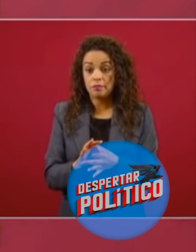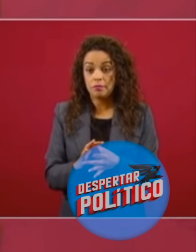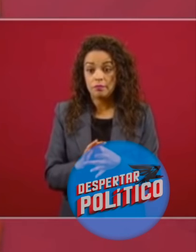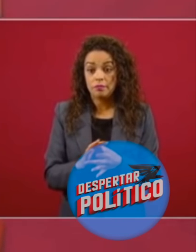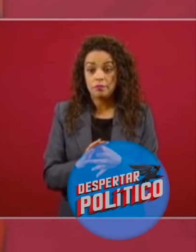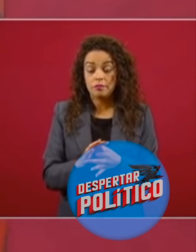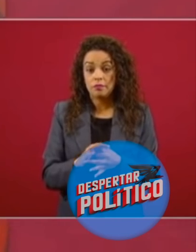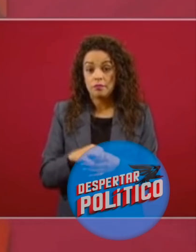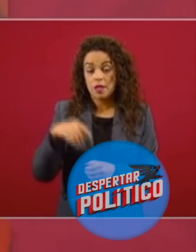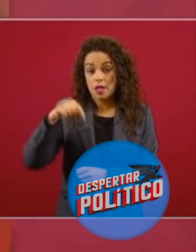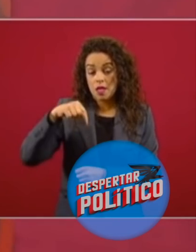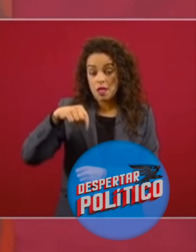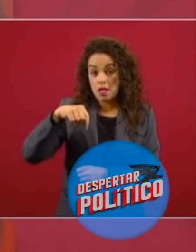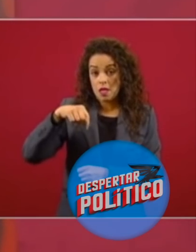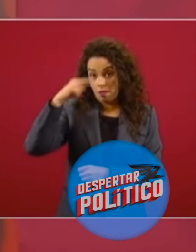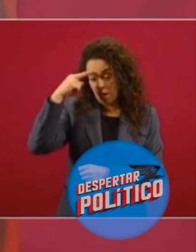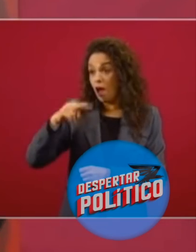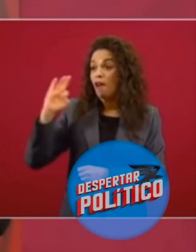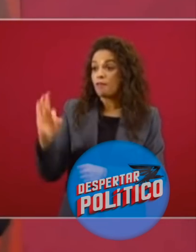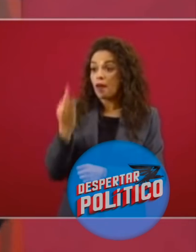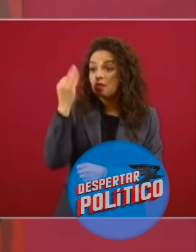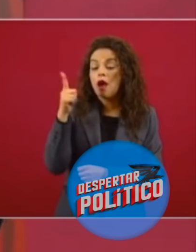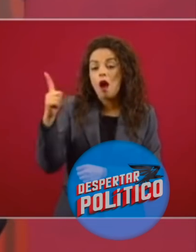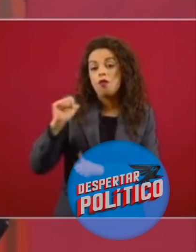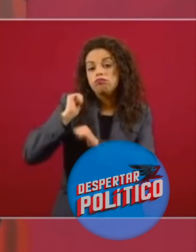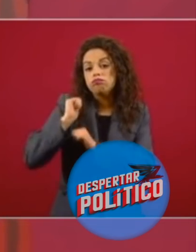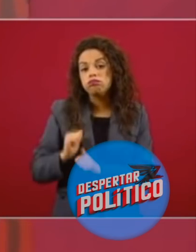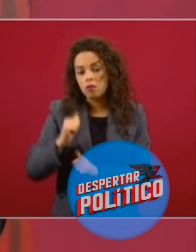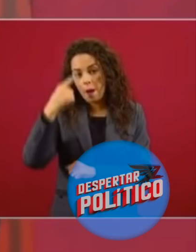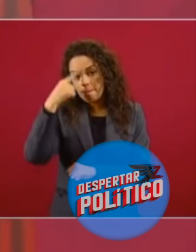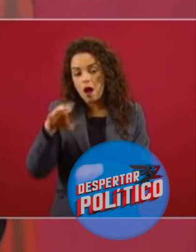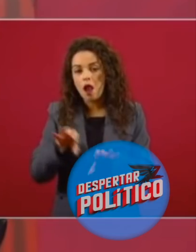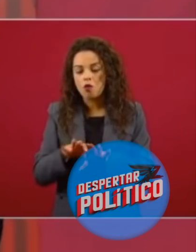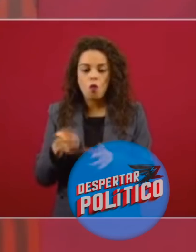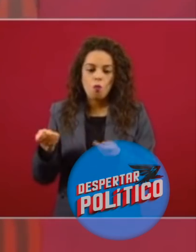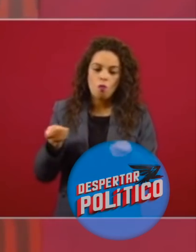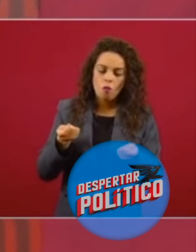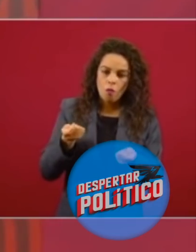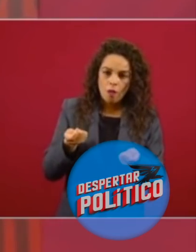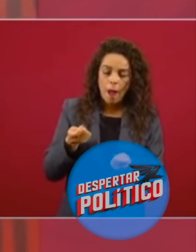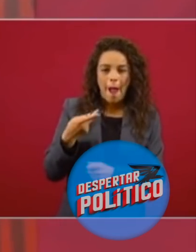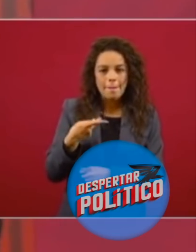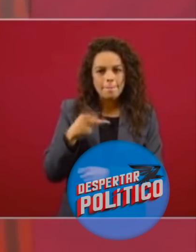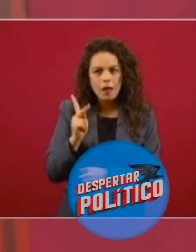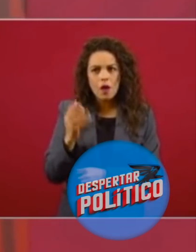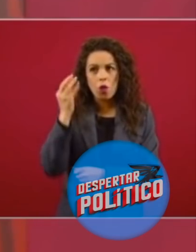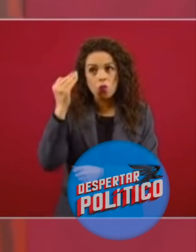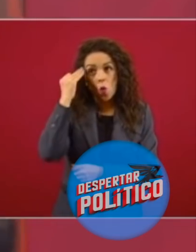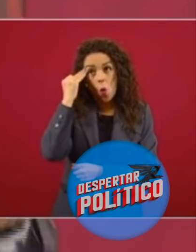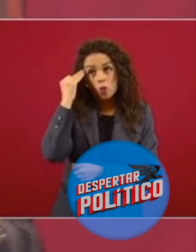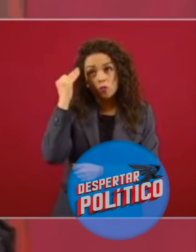su manejo. Sin embargo, durante mucho tiempo, pues son los